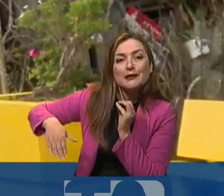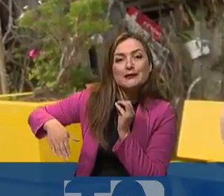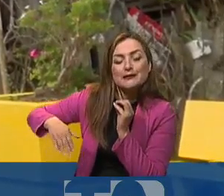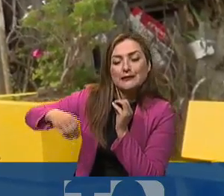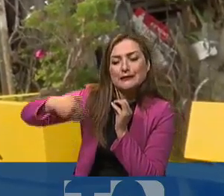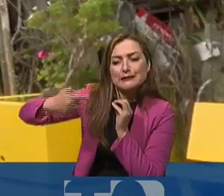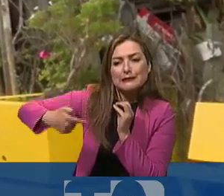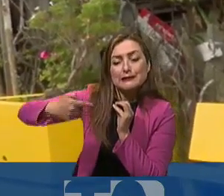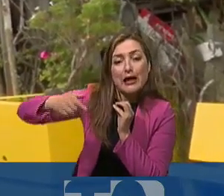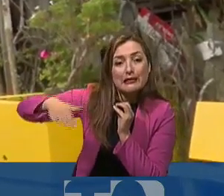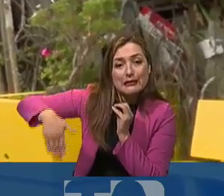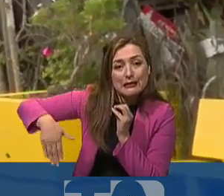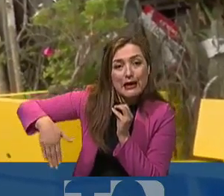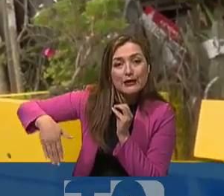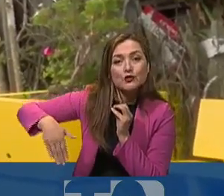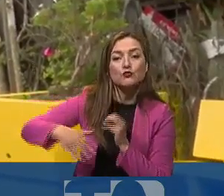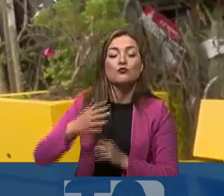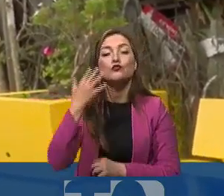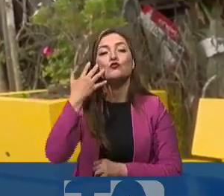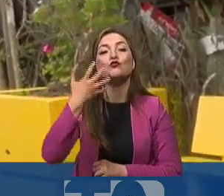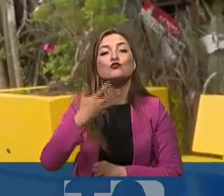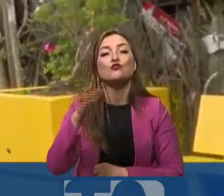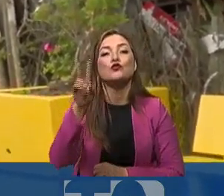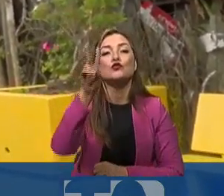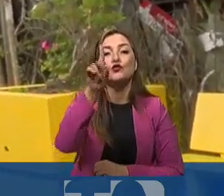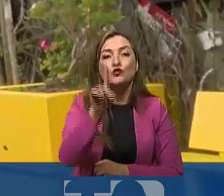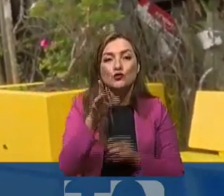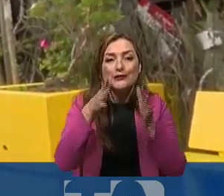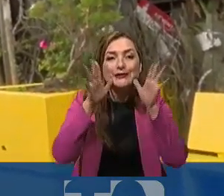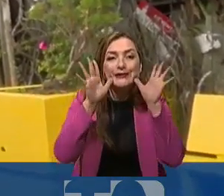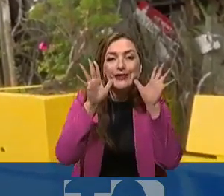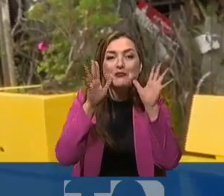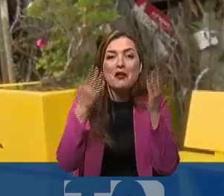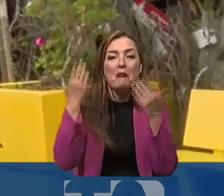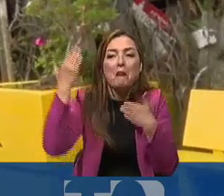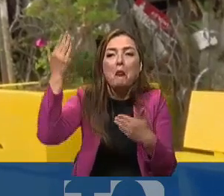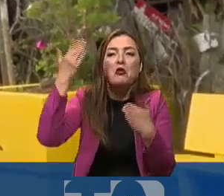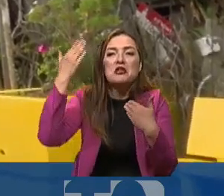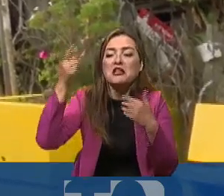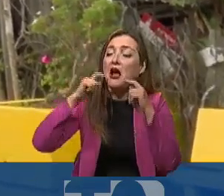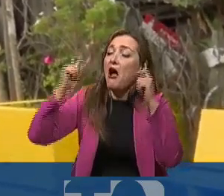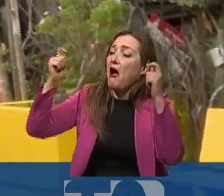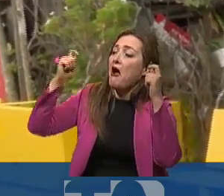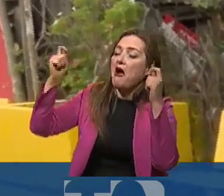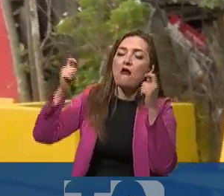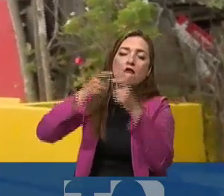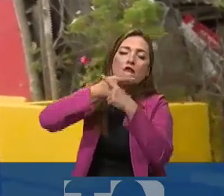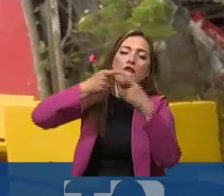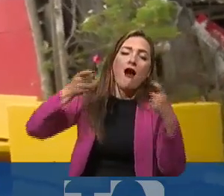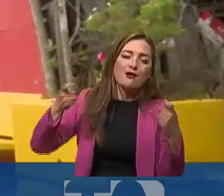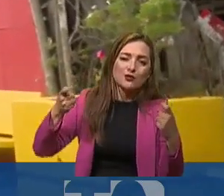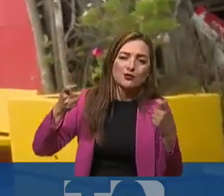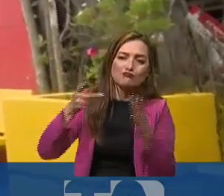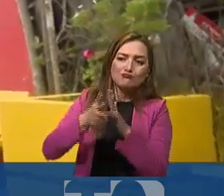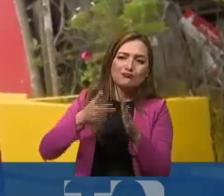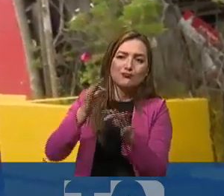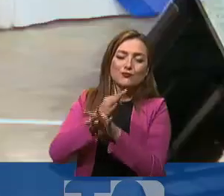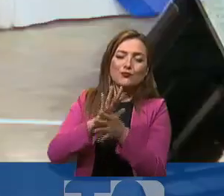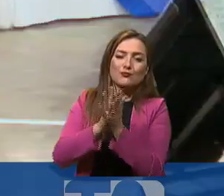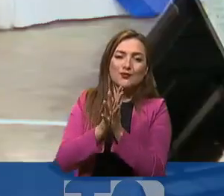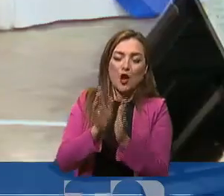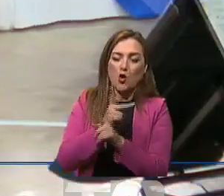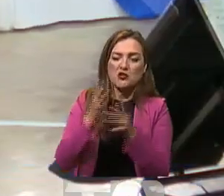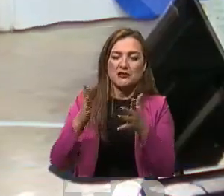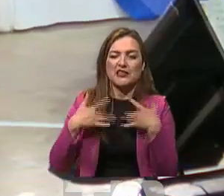Tenemos retraso, lo cual nos confirma que la fecha del 21 de diciembre terminó siendo una fecha política que nos decepciona a nosotros como concejales, pero más a la